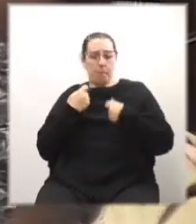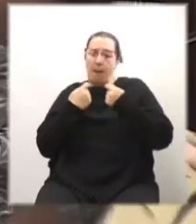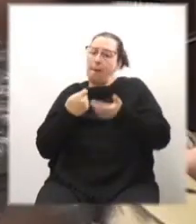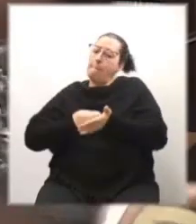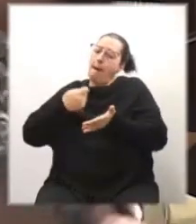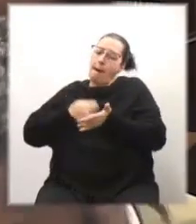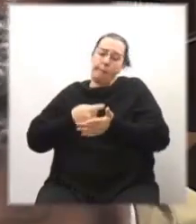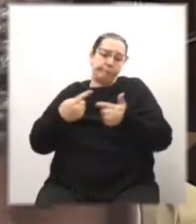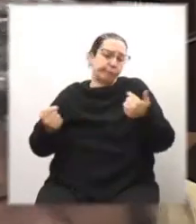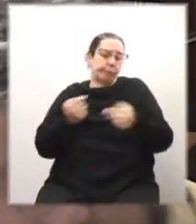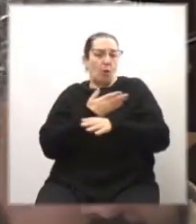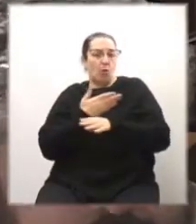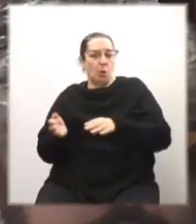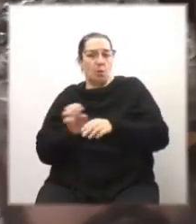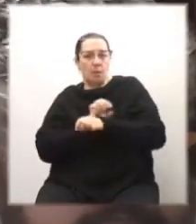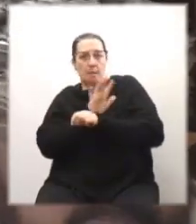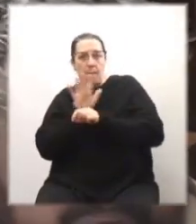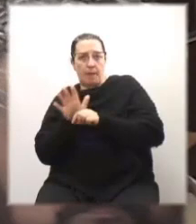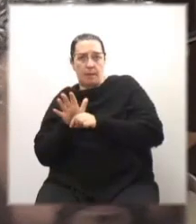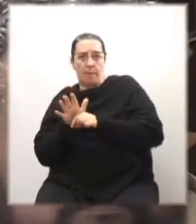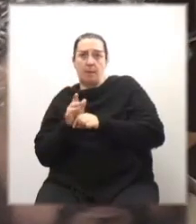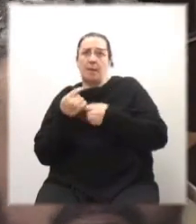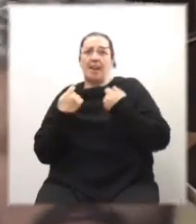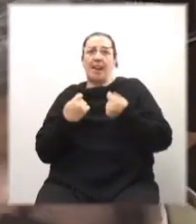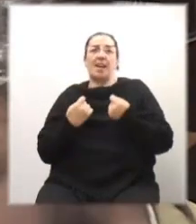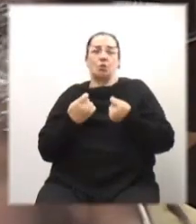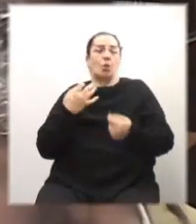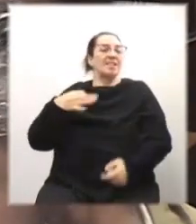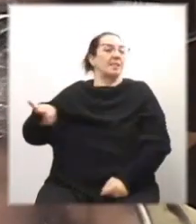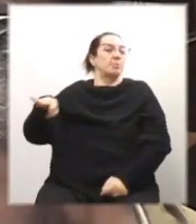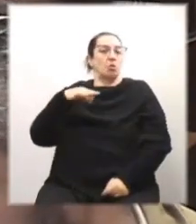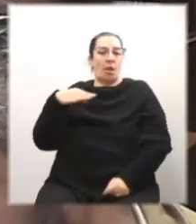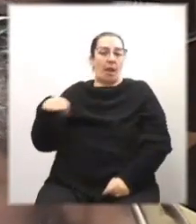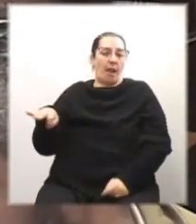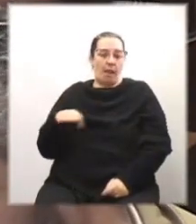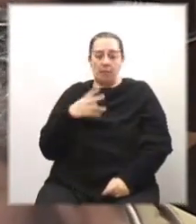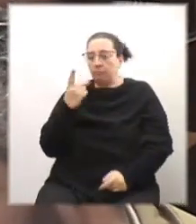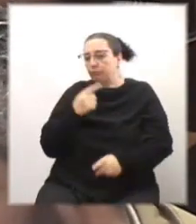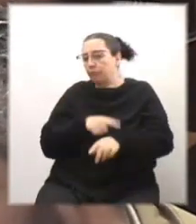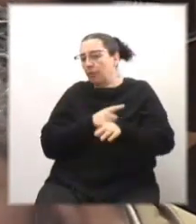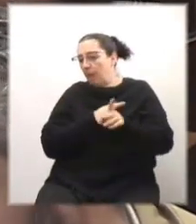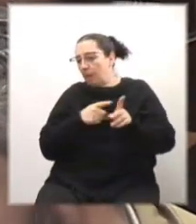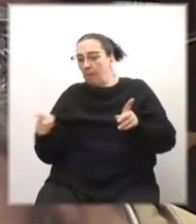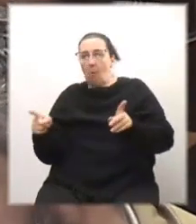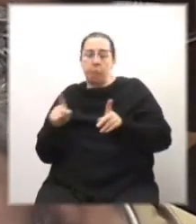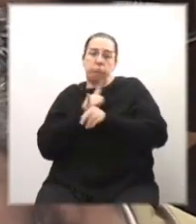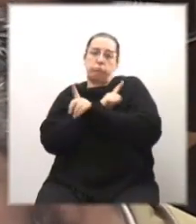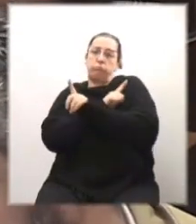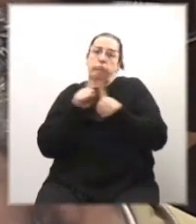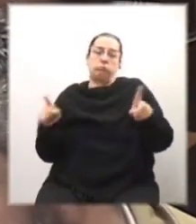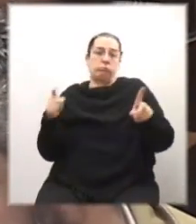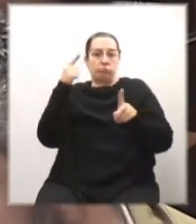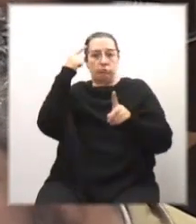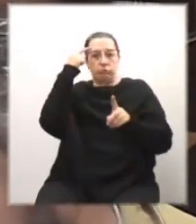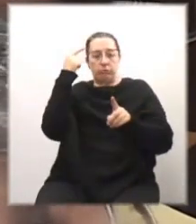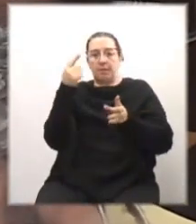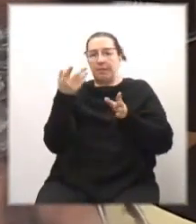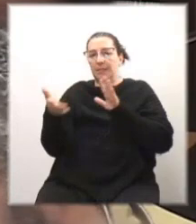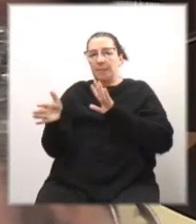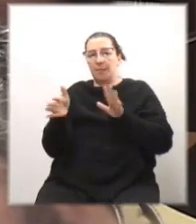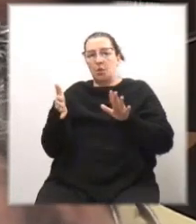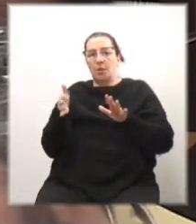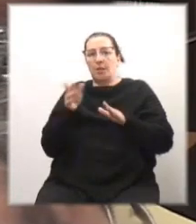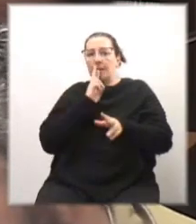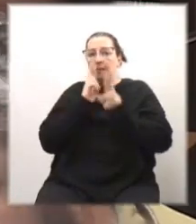y por lo tanto se trataría de un gasto excepcional y transitorio, por lo que no se toma en cuenta en la estimación